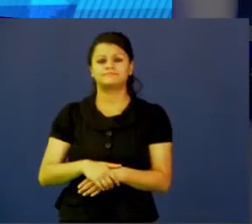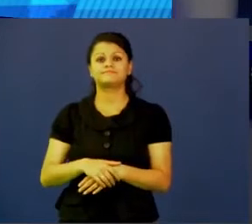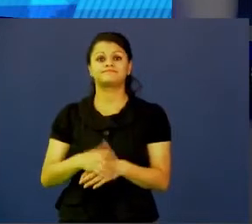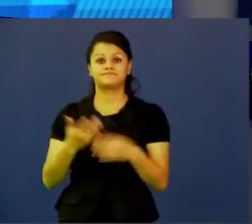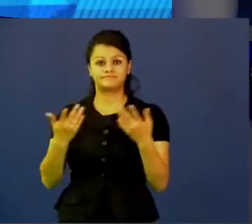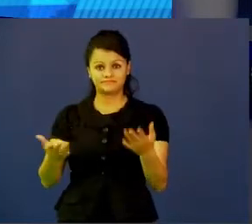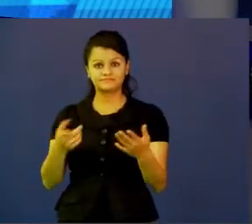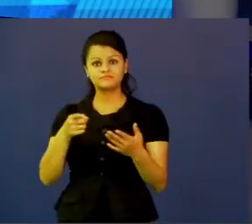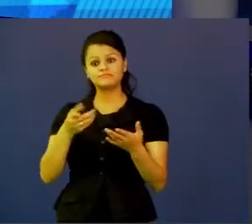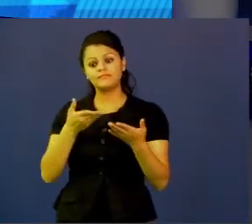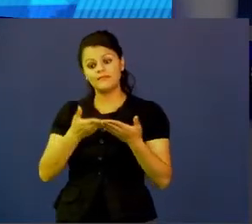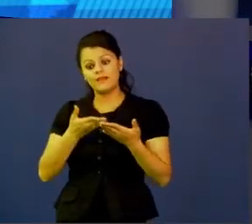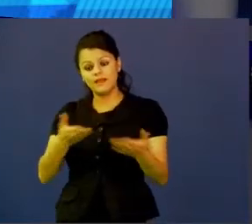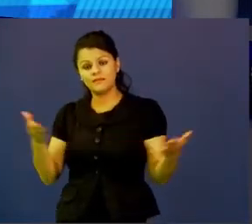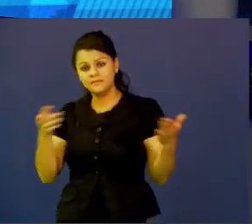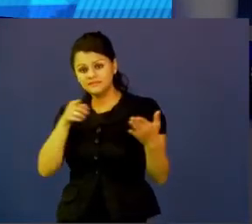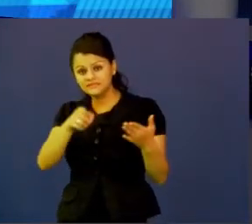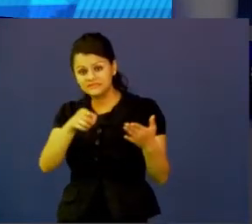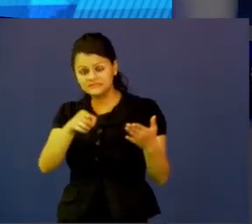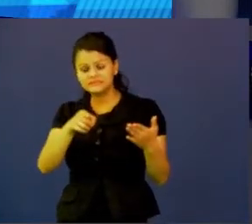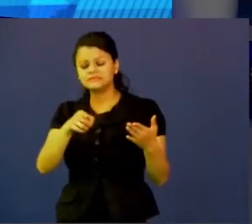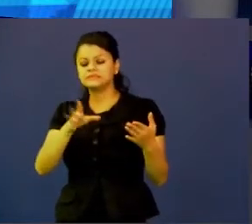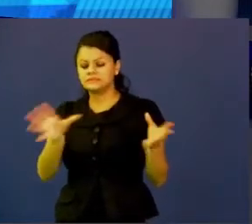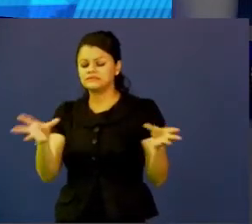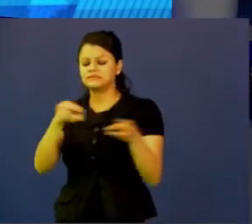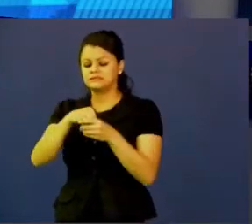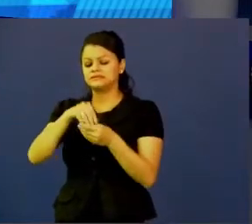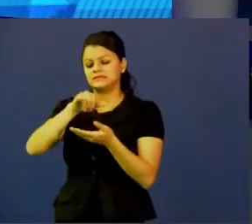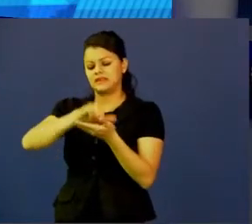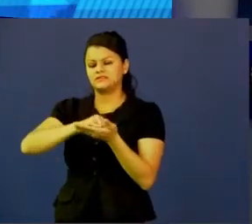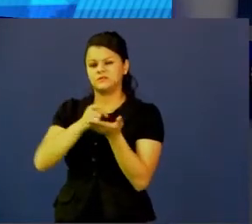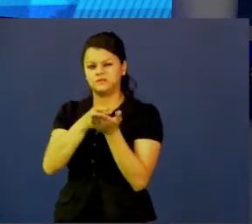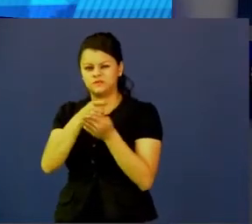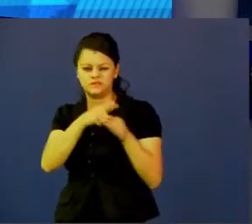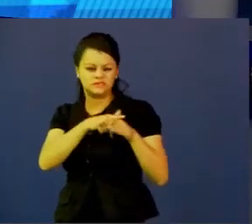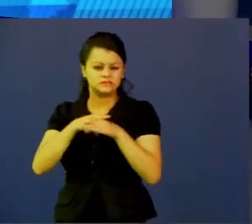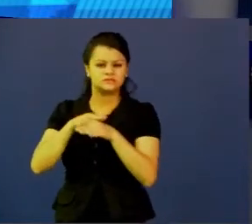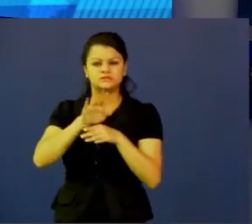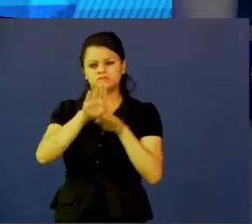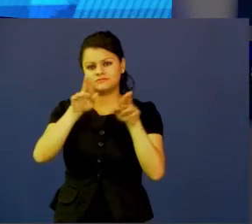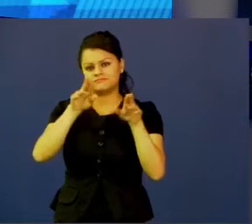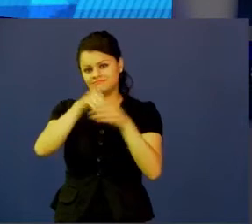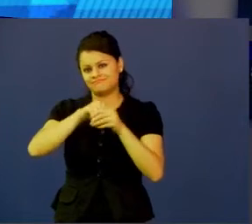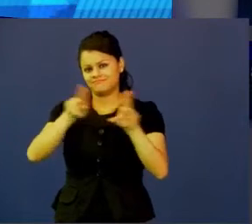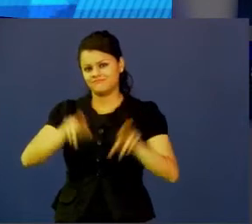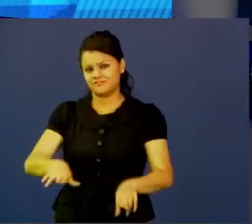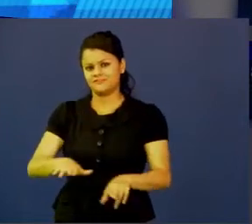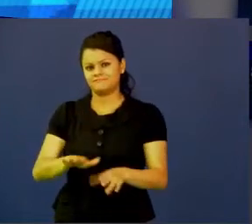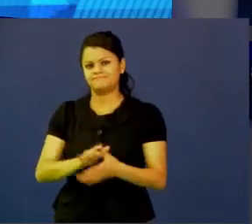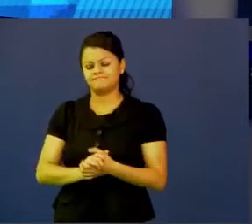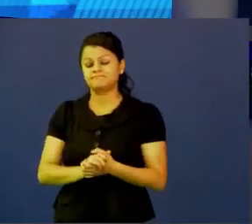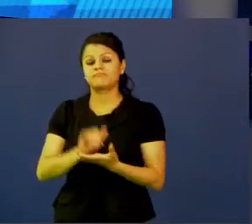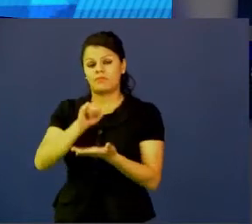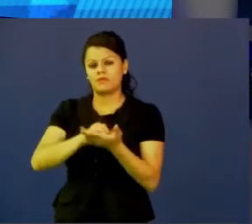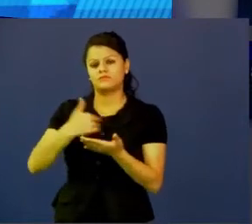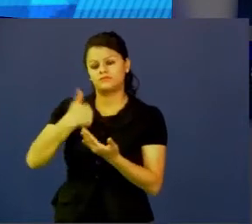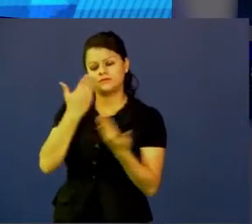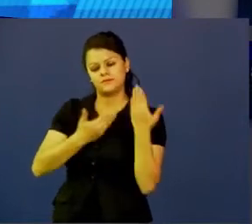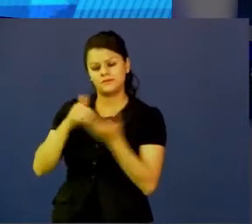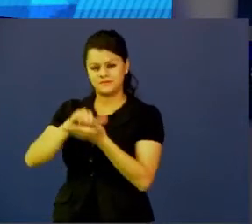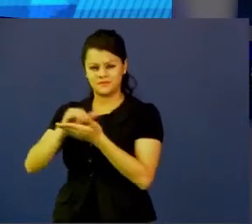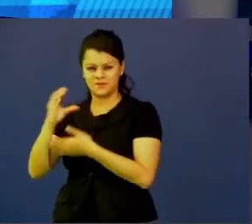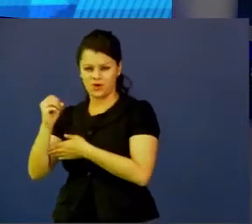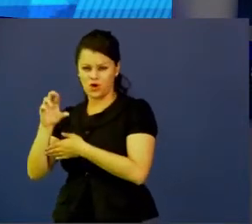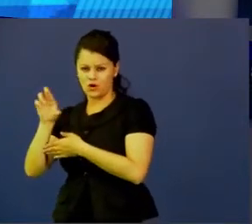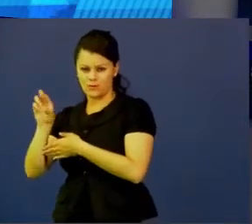son los elementos que constituyen el ciberacoso. Y hemos entendido, gracias a ese estudio que hizo Corpovisionarios, que